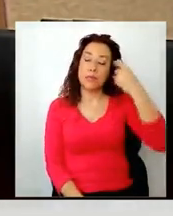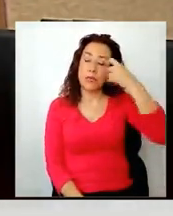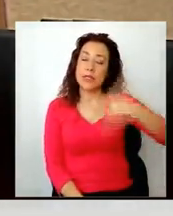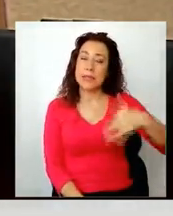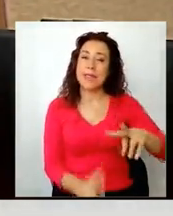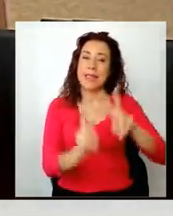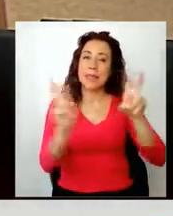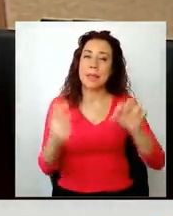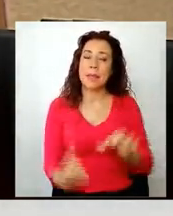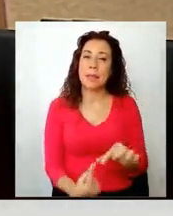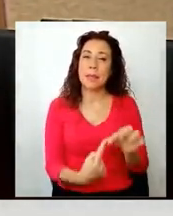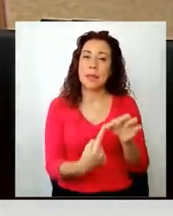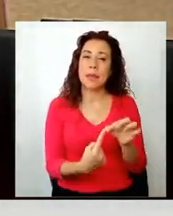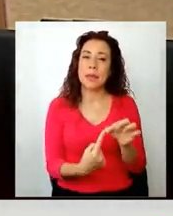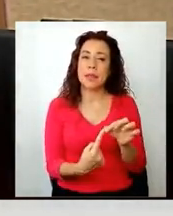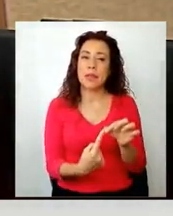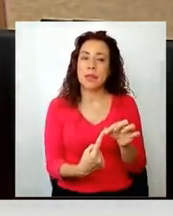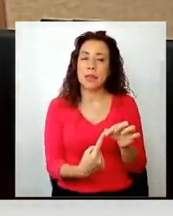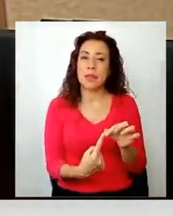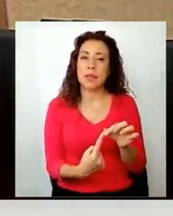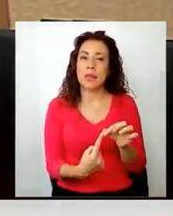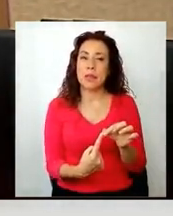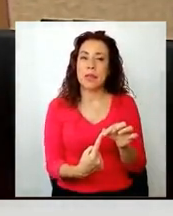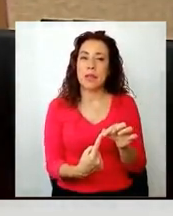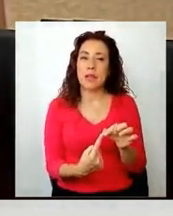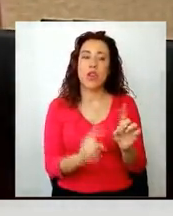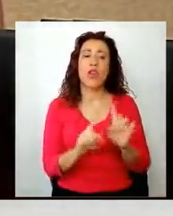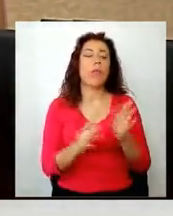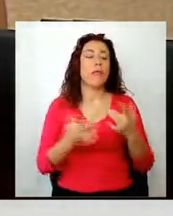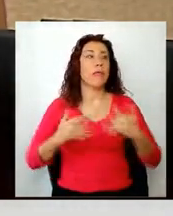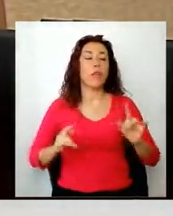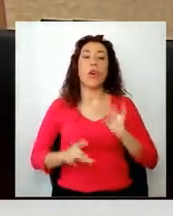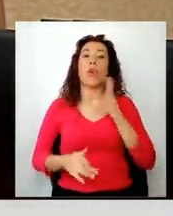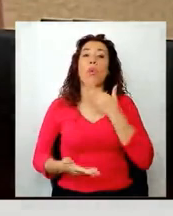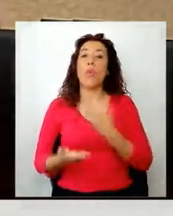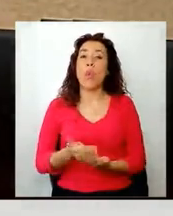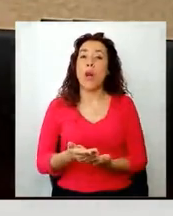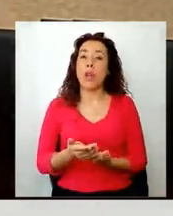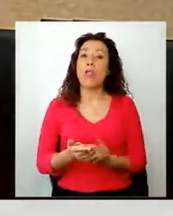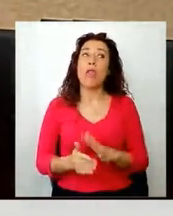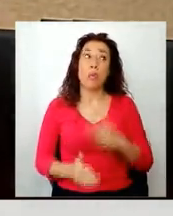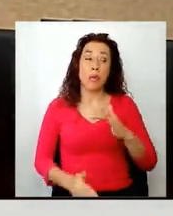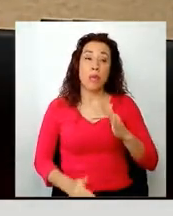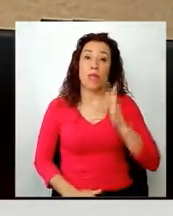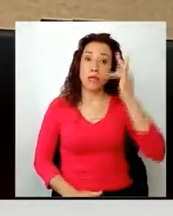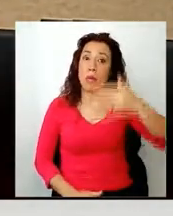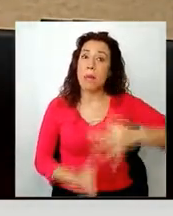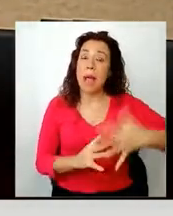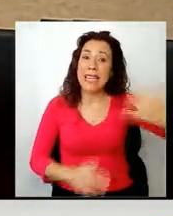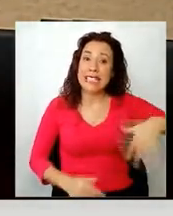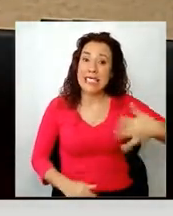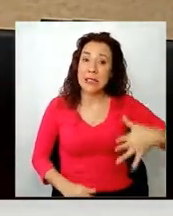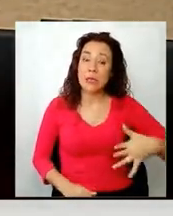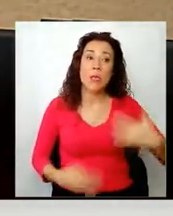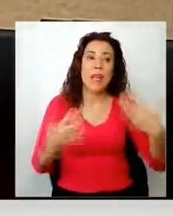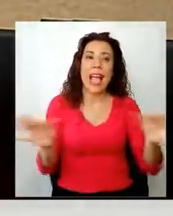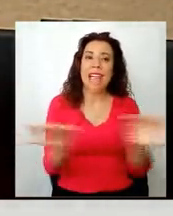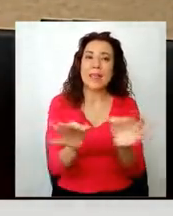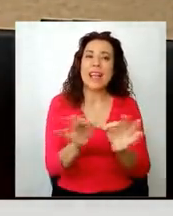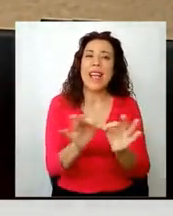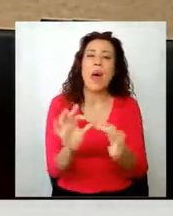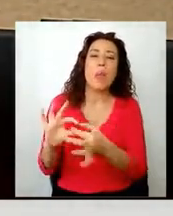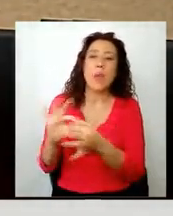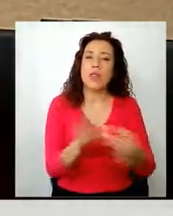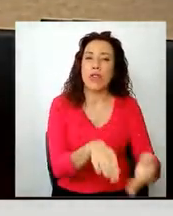que no hay que escabullirlo cada vez Esto va a ser más importante Por las razones que aquí se han expuesto pero vamos